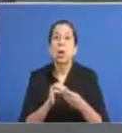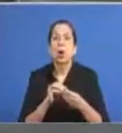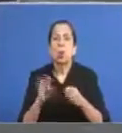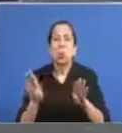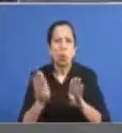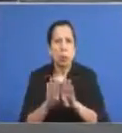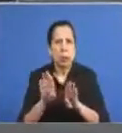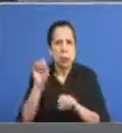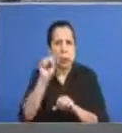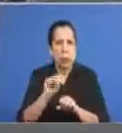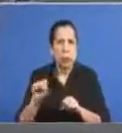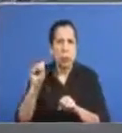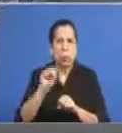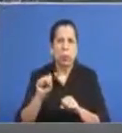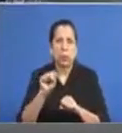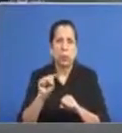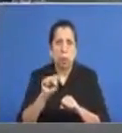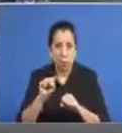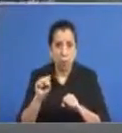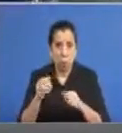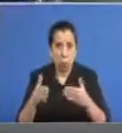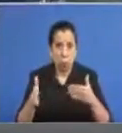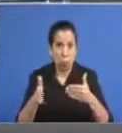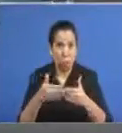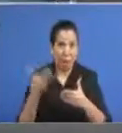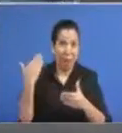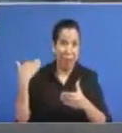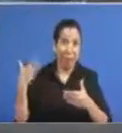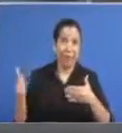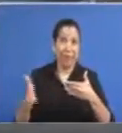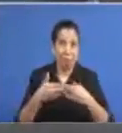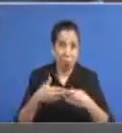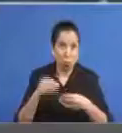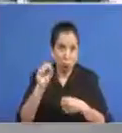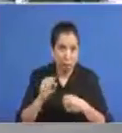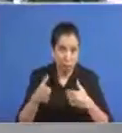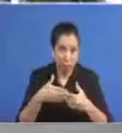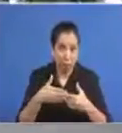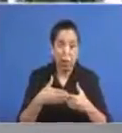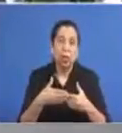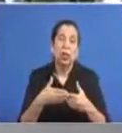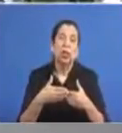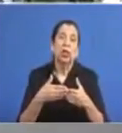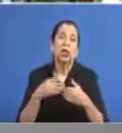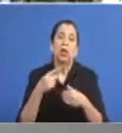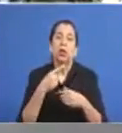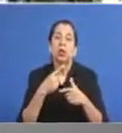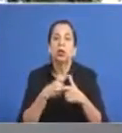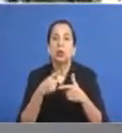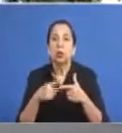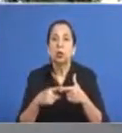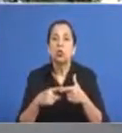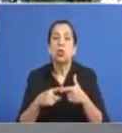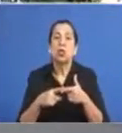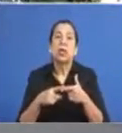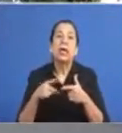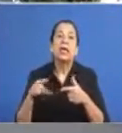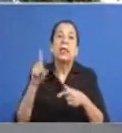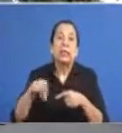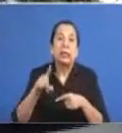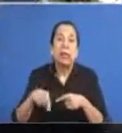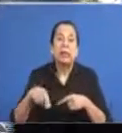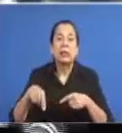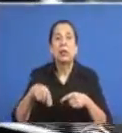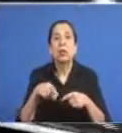los sábados de cuarentena total, pero ya eso se está normando y esas personas, esos transportistas están en la